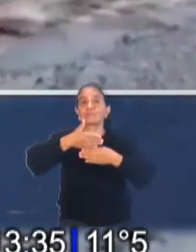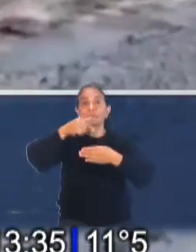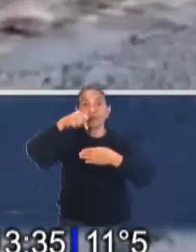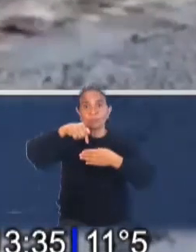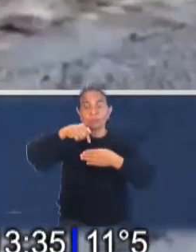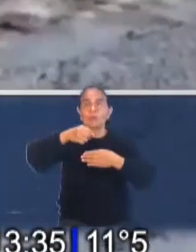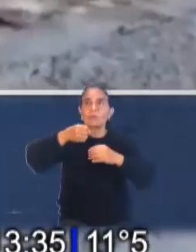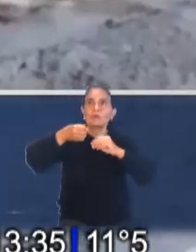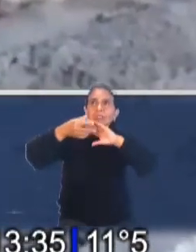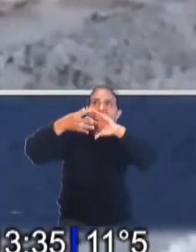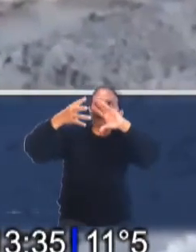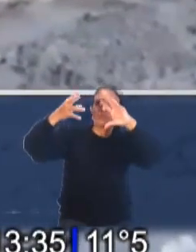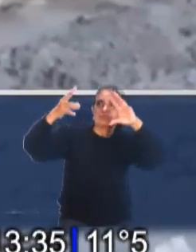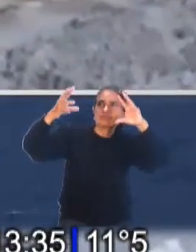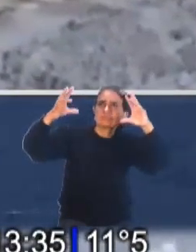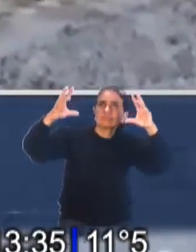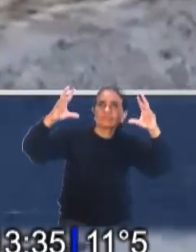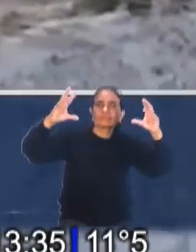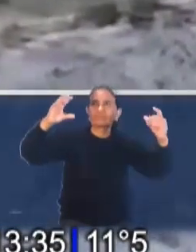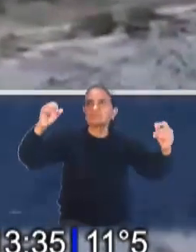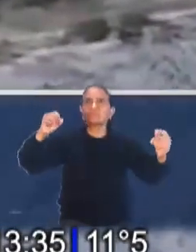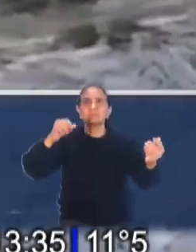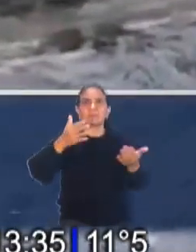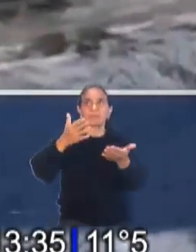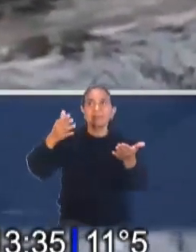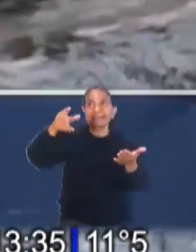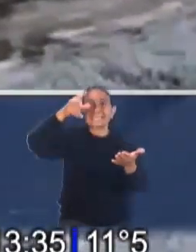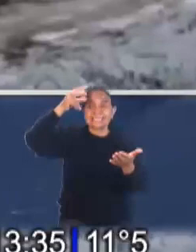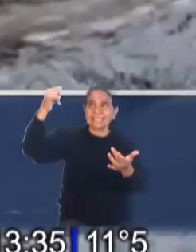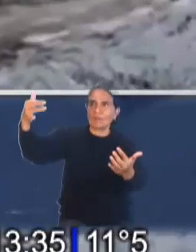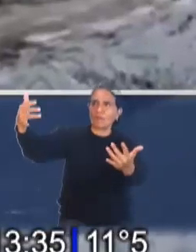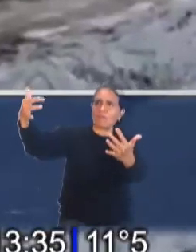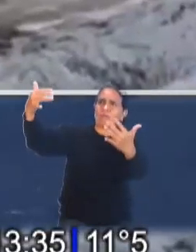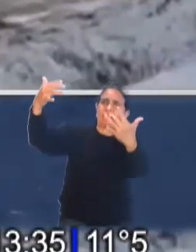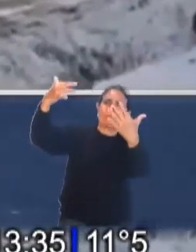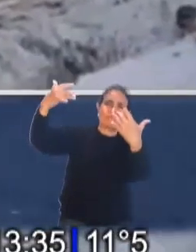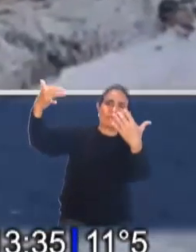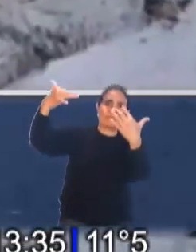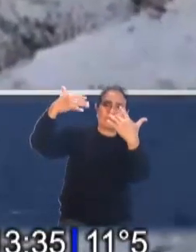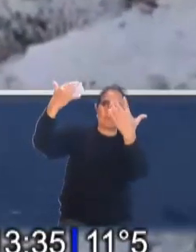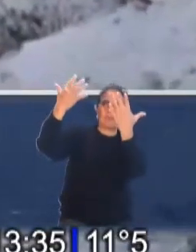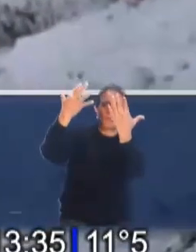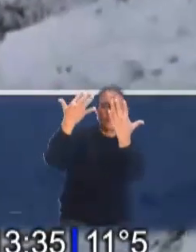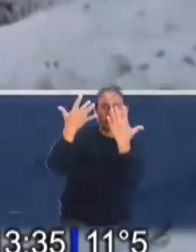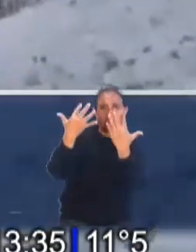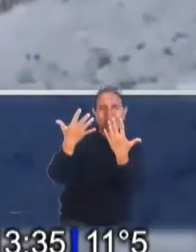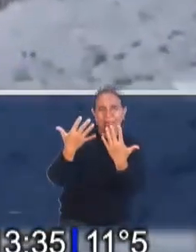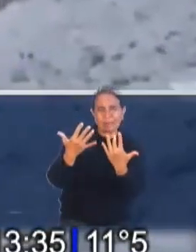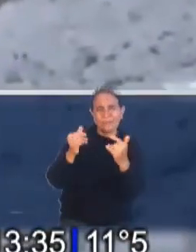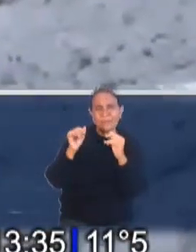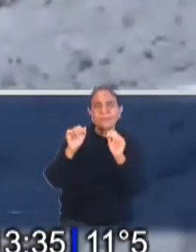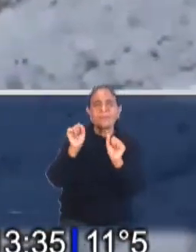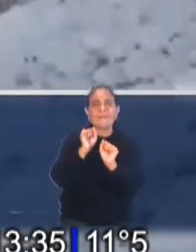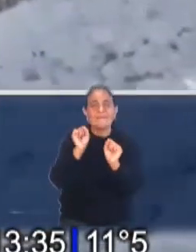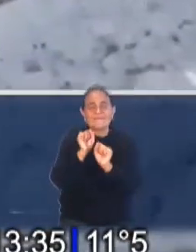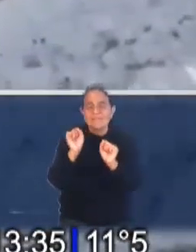meteorológico adverso y prolongado que ingresa del lado de la República de Chile, acompañado de nevadas, bajas temperaturas y